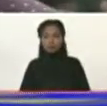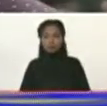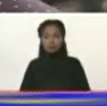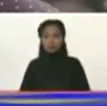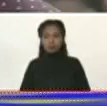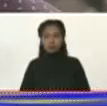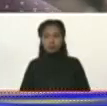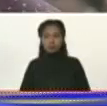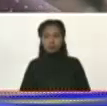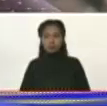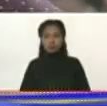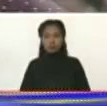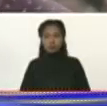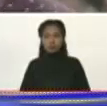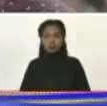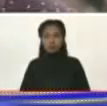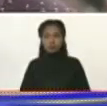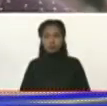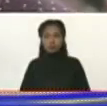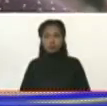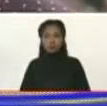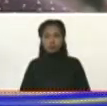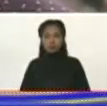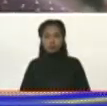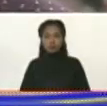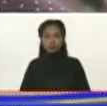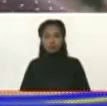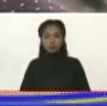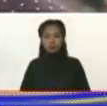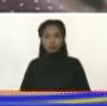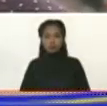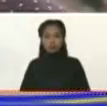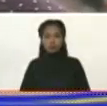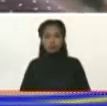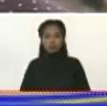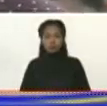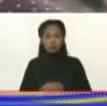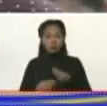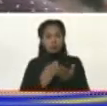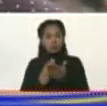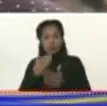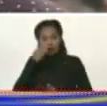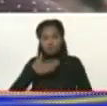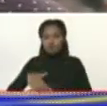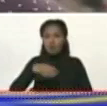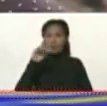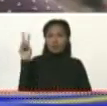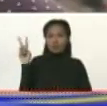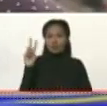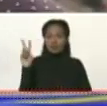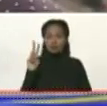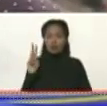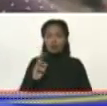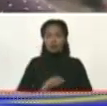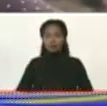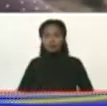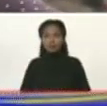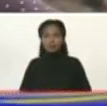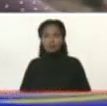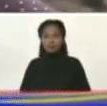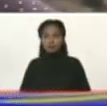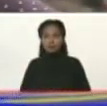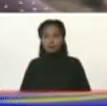comme tout le peuple de Venezuela. Y como todo el pueblo de Venezuela. Nous,